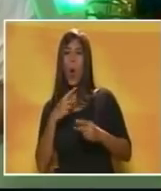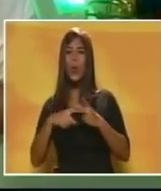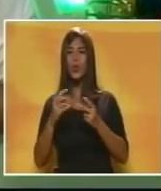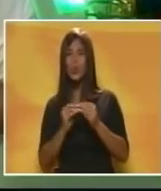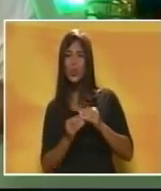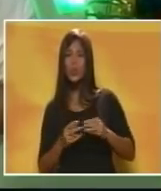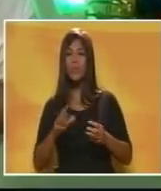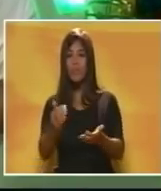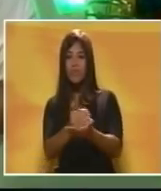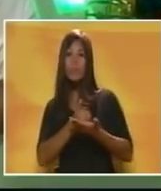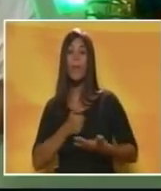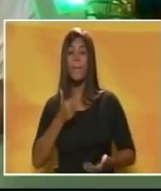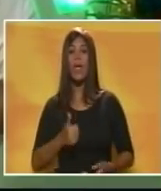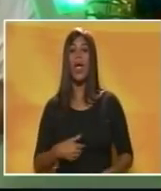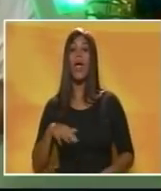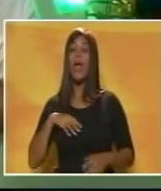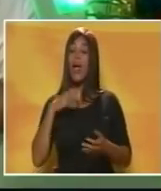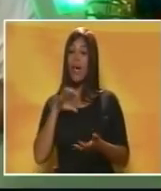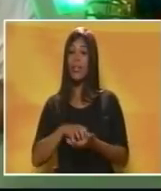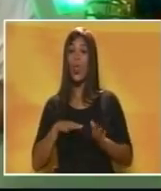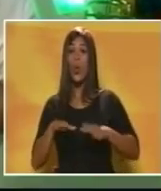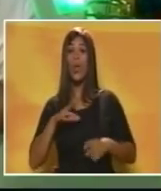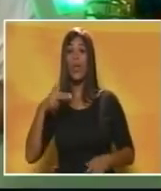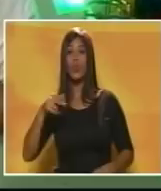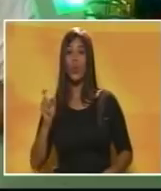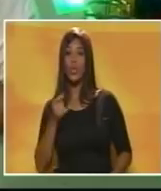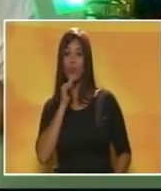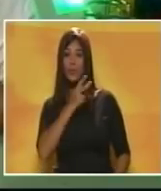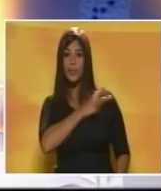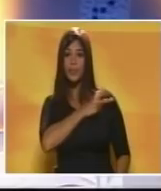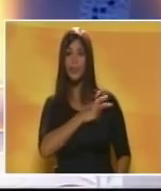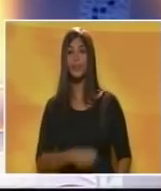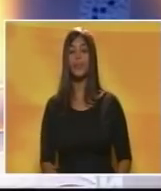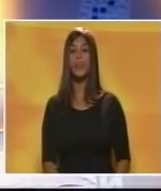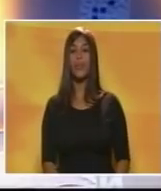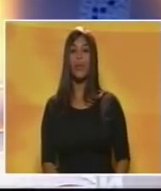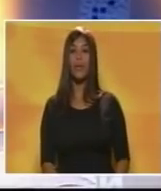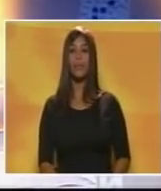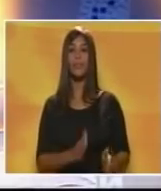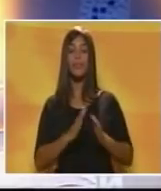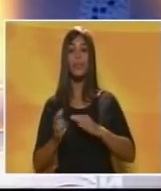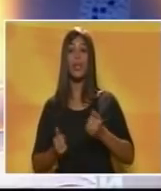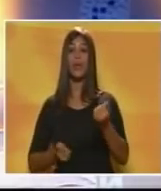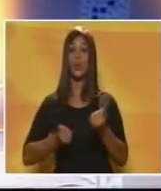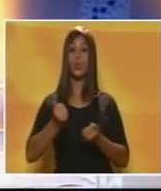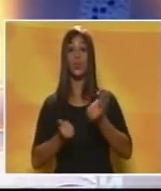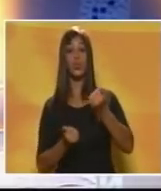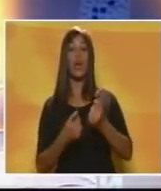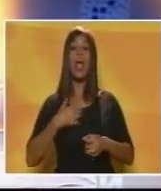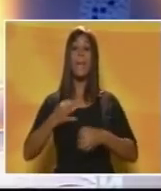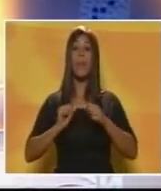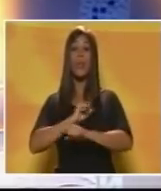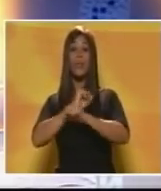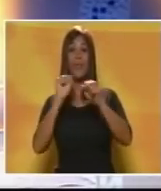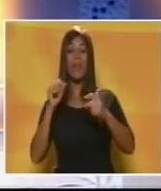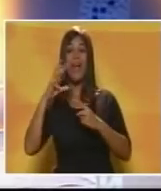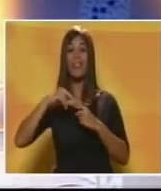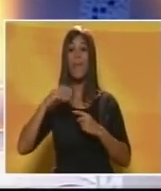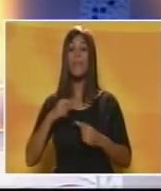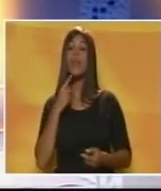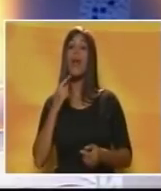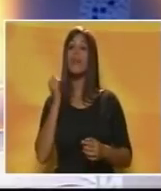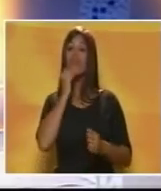y feldespato. Desde Cojedes, Héctor González, Noticiero Venevisión. Transportistas manifestaron esta mañana en Altamira para